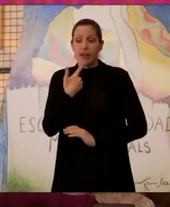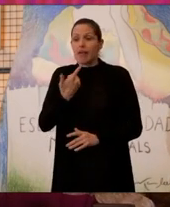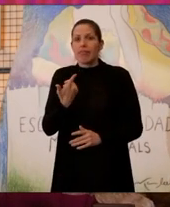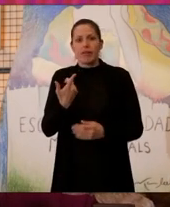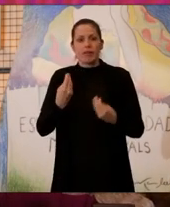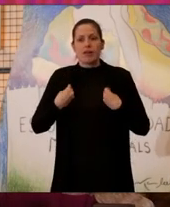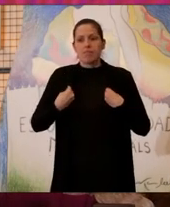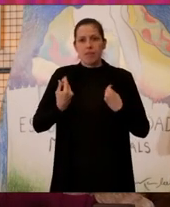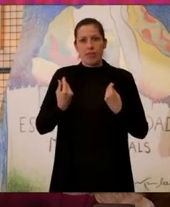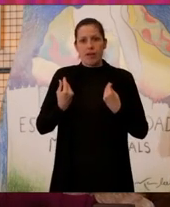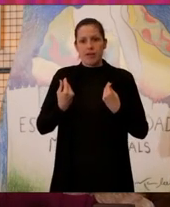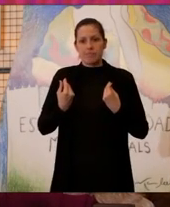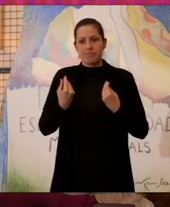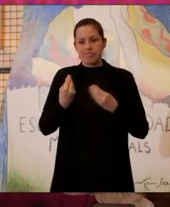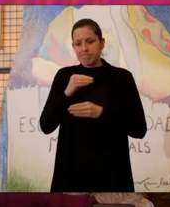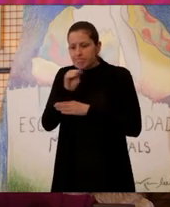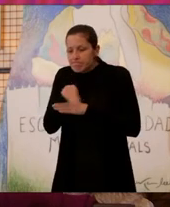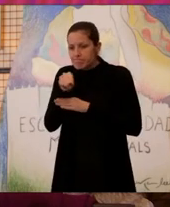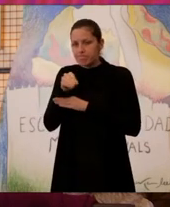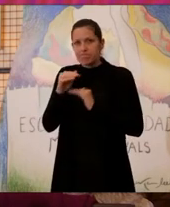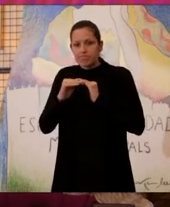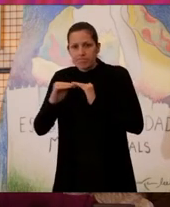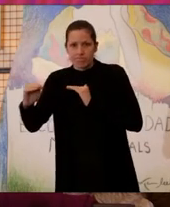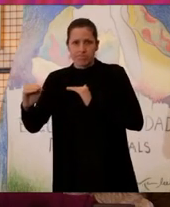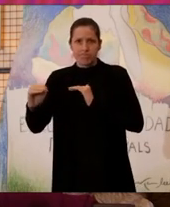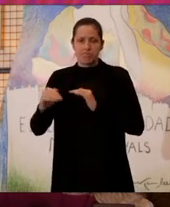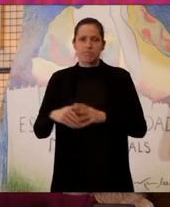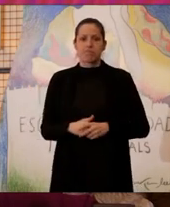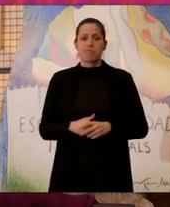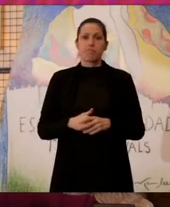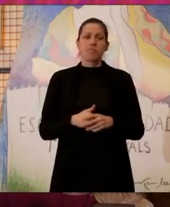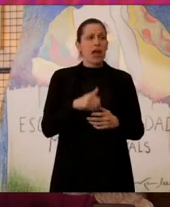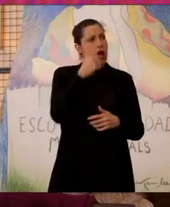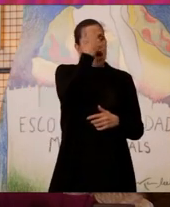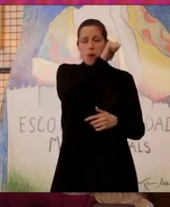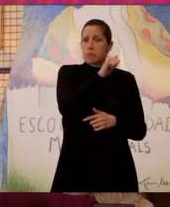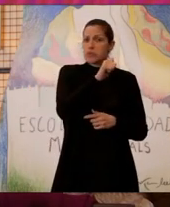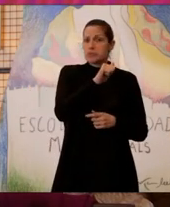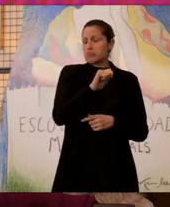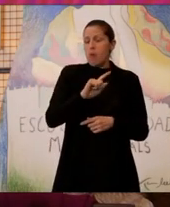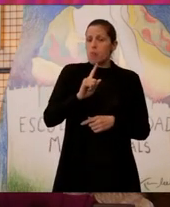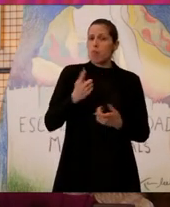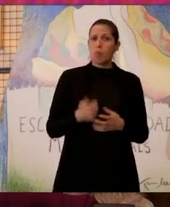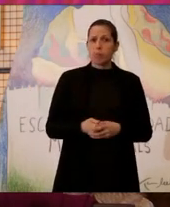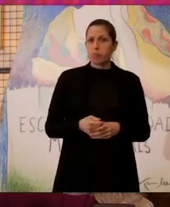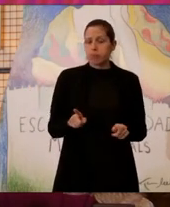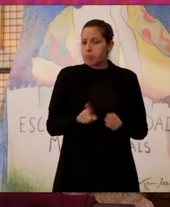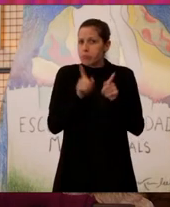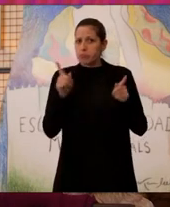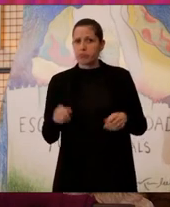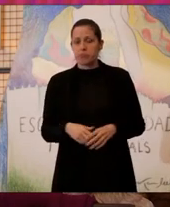entran en su Horizonte vital con lo cual ni a nivel de la organización interna